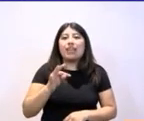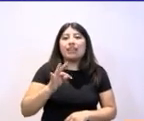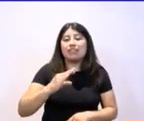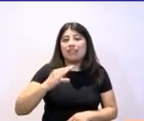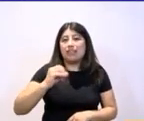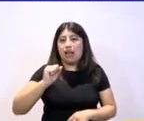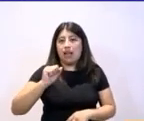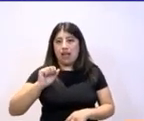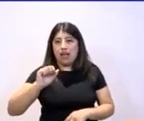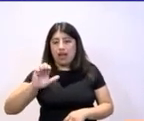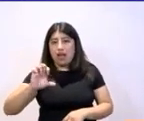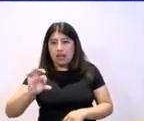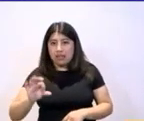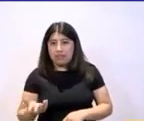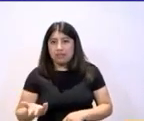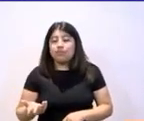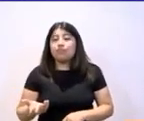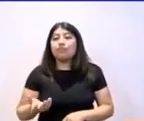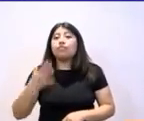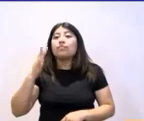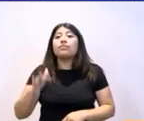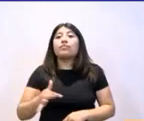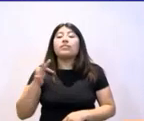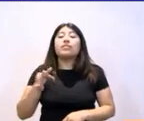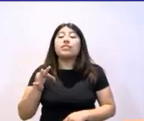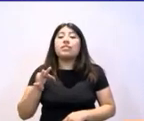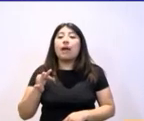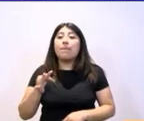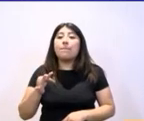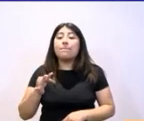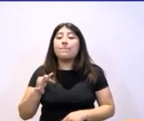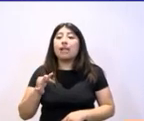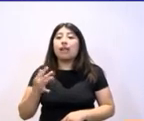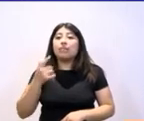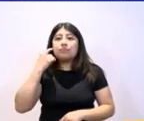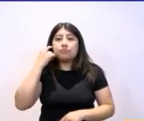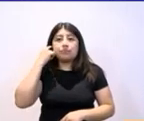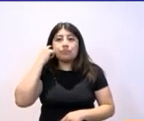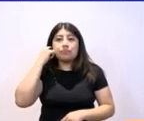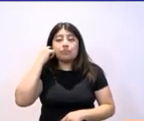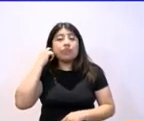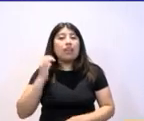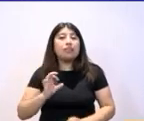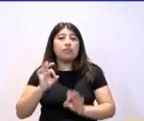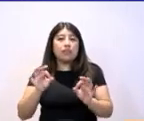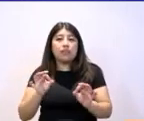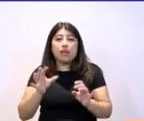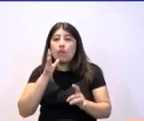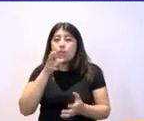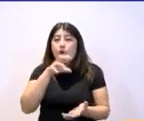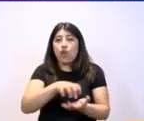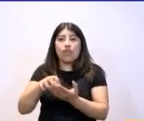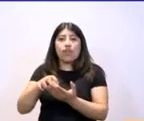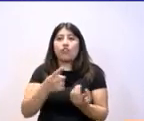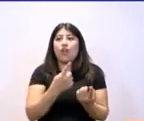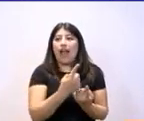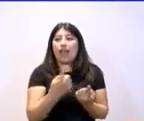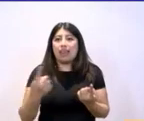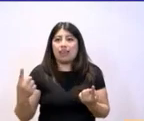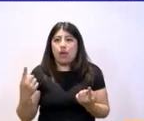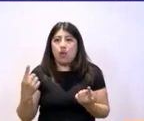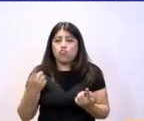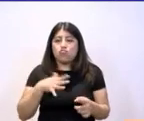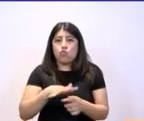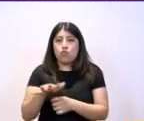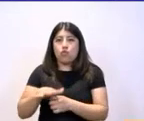es importante que adecúen los profesionales que son necesarias a las especificidades de cada centro. No puede ser que en la